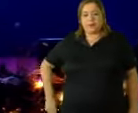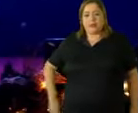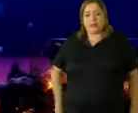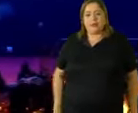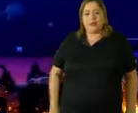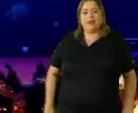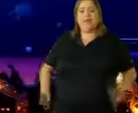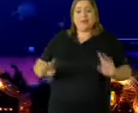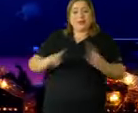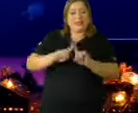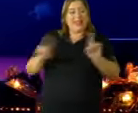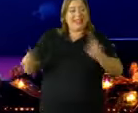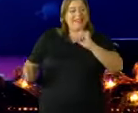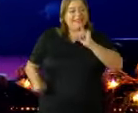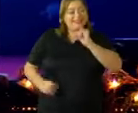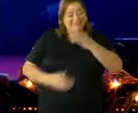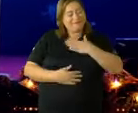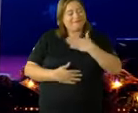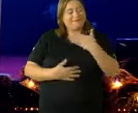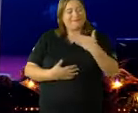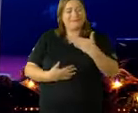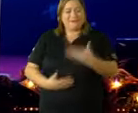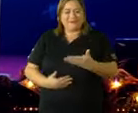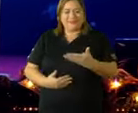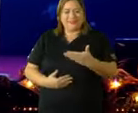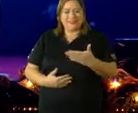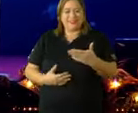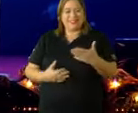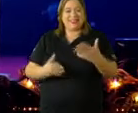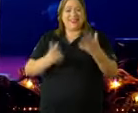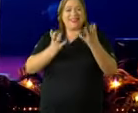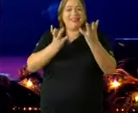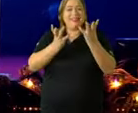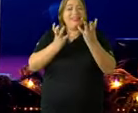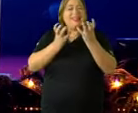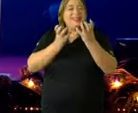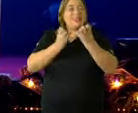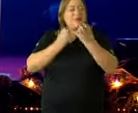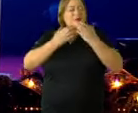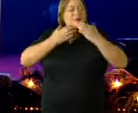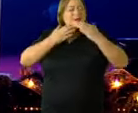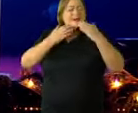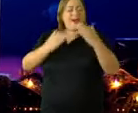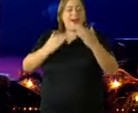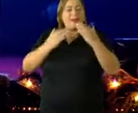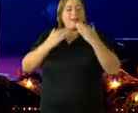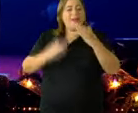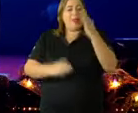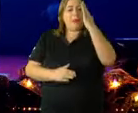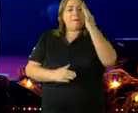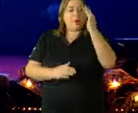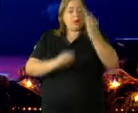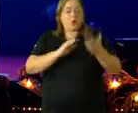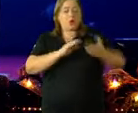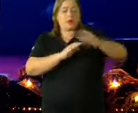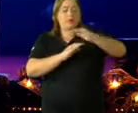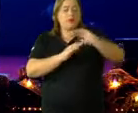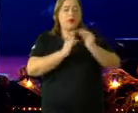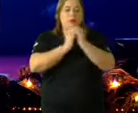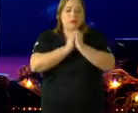Pero de veras que sí. Y quiero agradecer todas sus oraciones. Tenemos todavía gente que